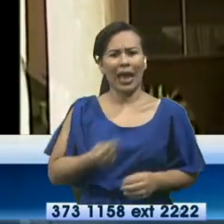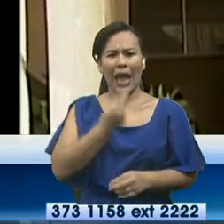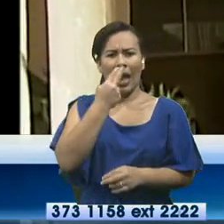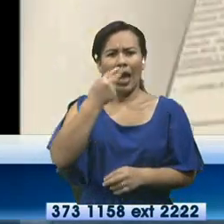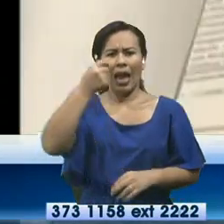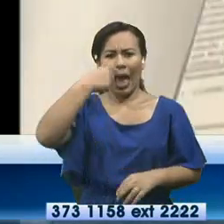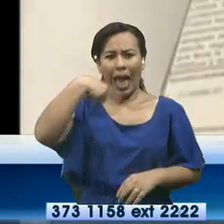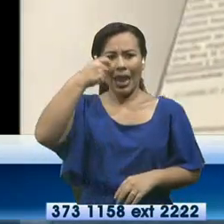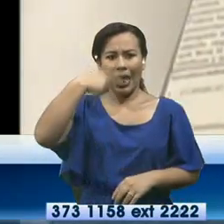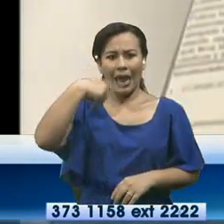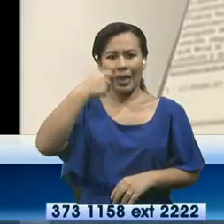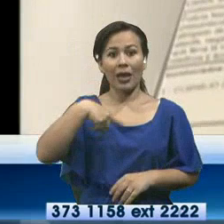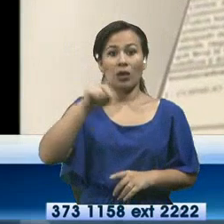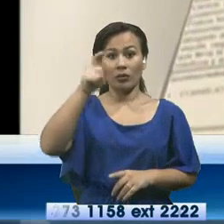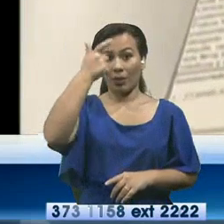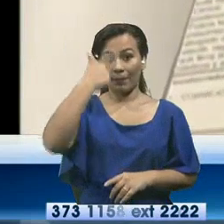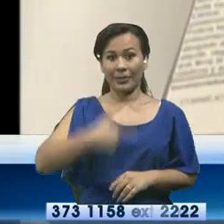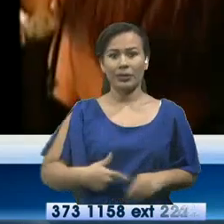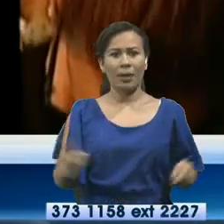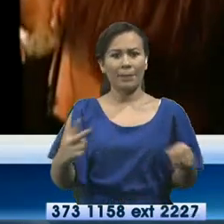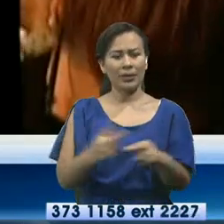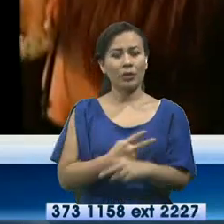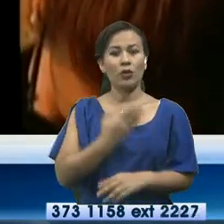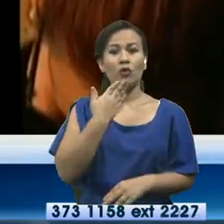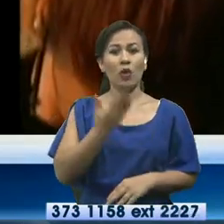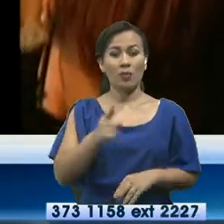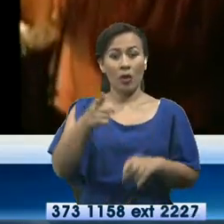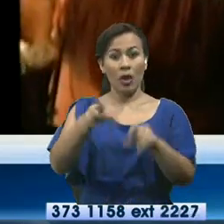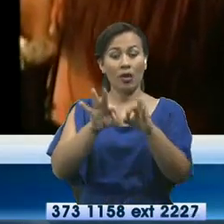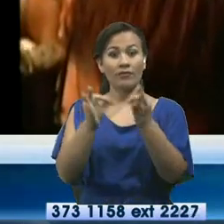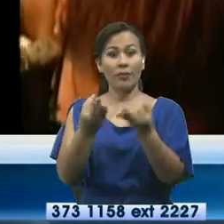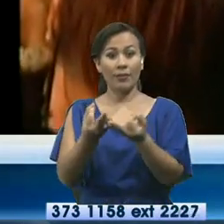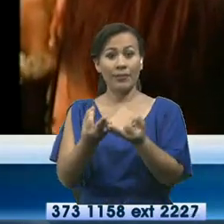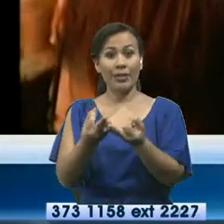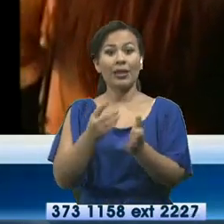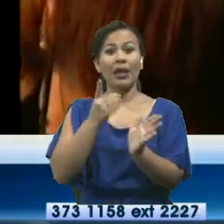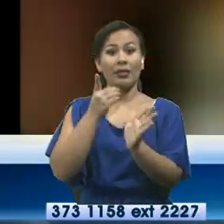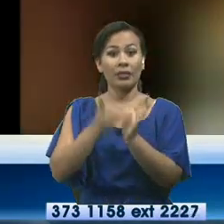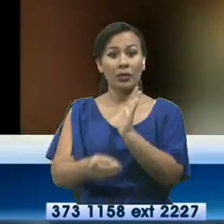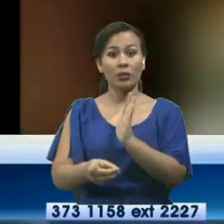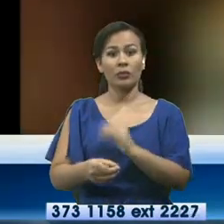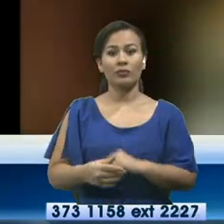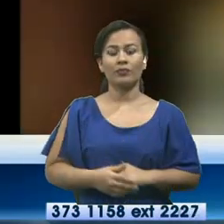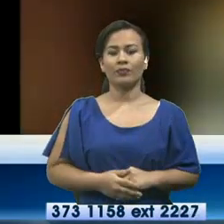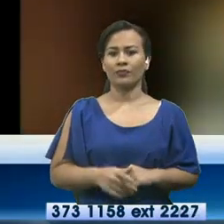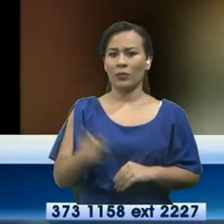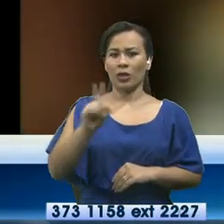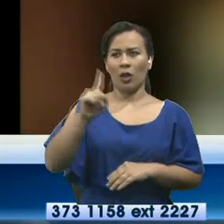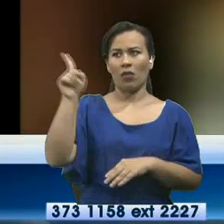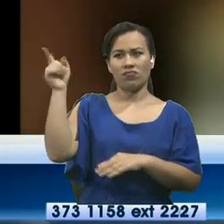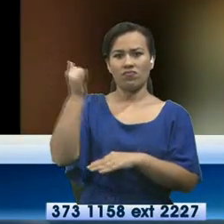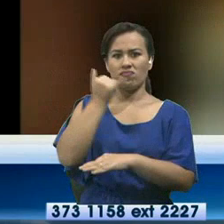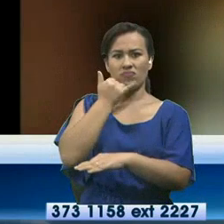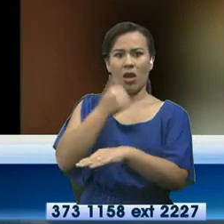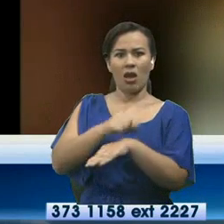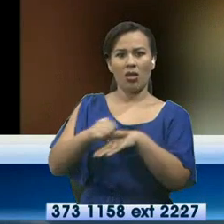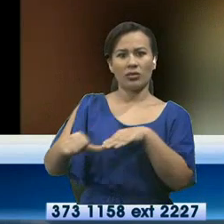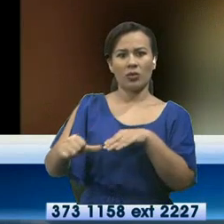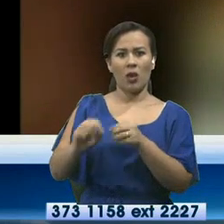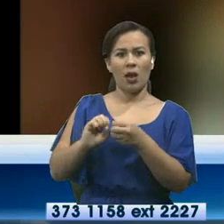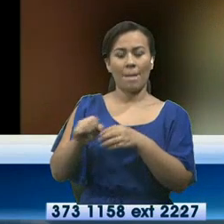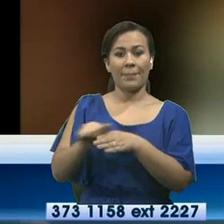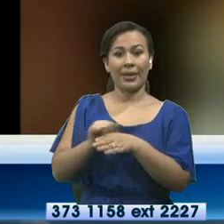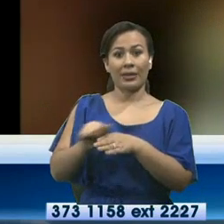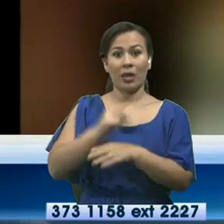más agresiva que puede sufrir un ser humano. La familia, de su parte, denunció una supuesta mala práctica médica. Hace